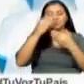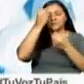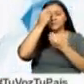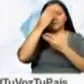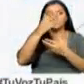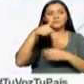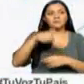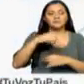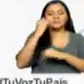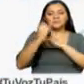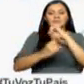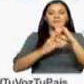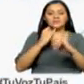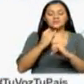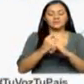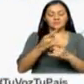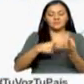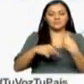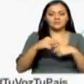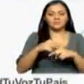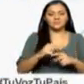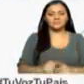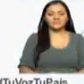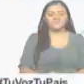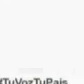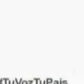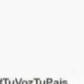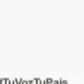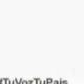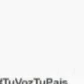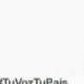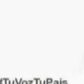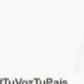información internacional. Con esto volvemos.